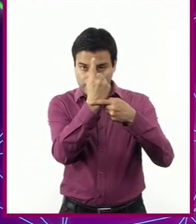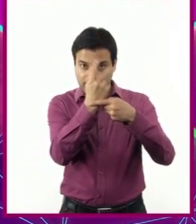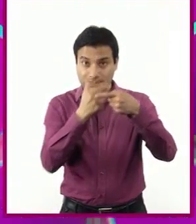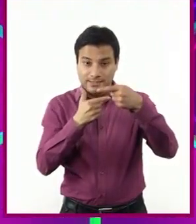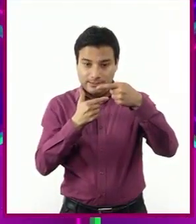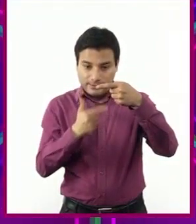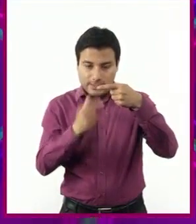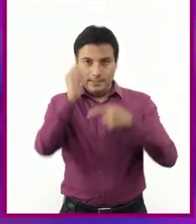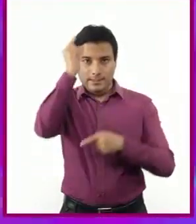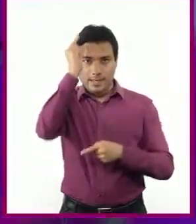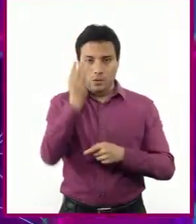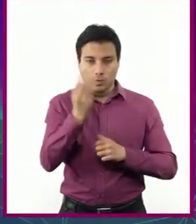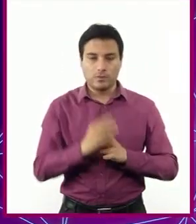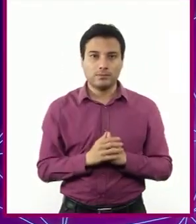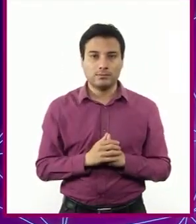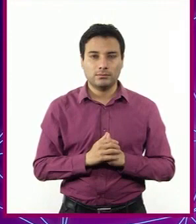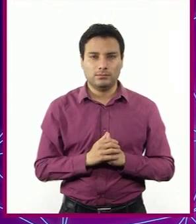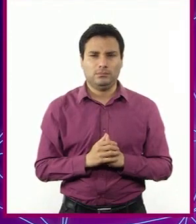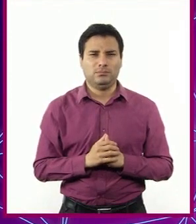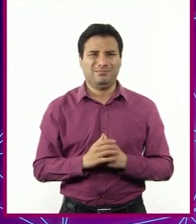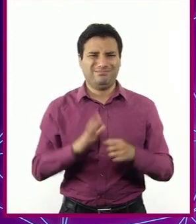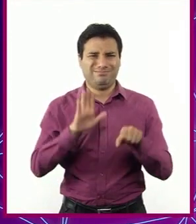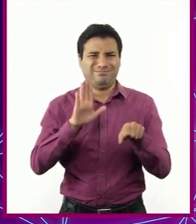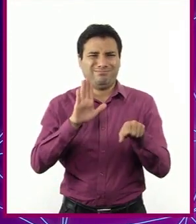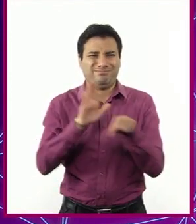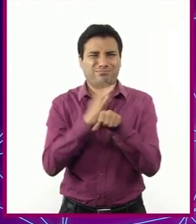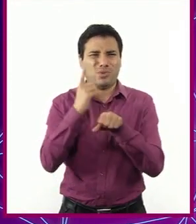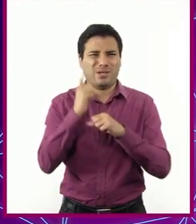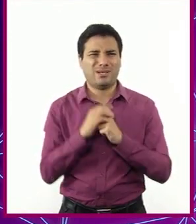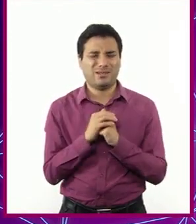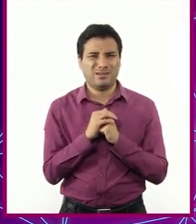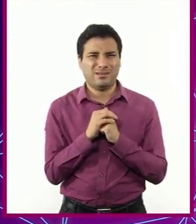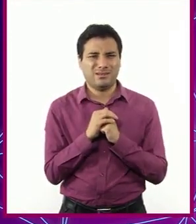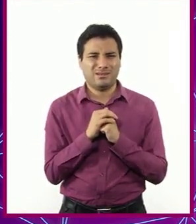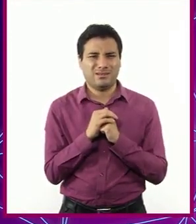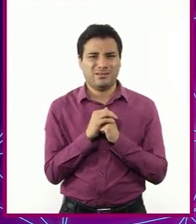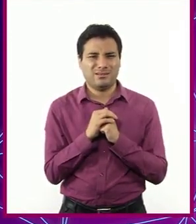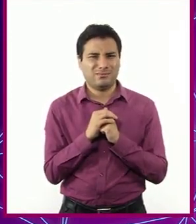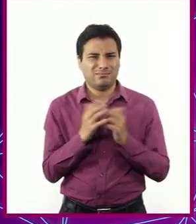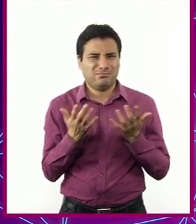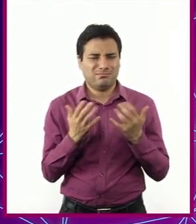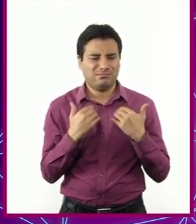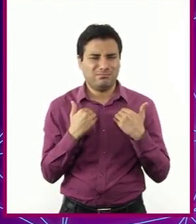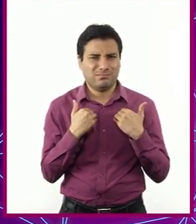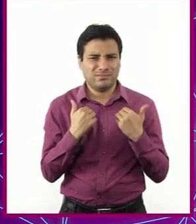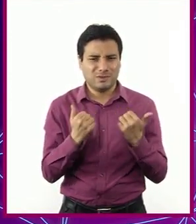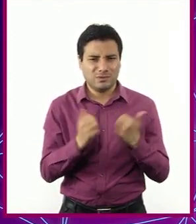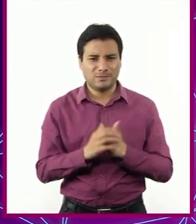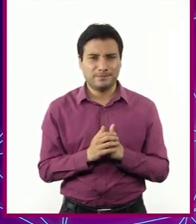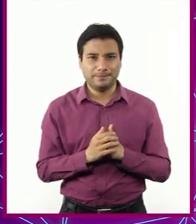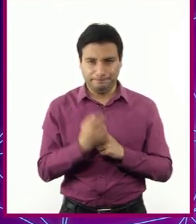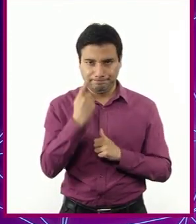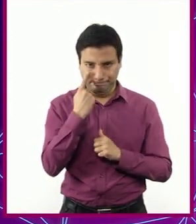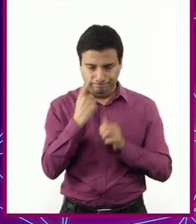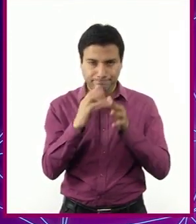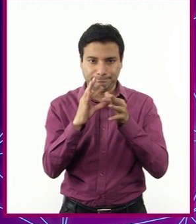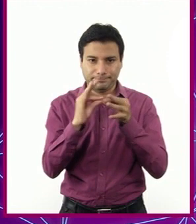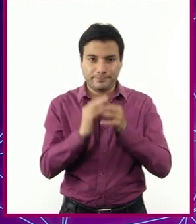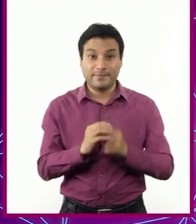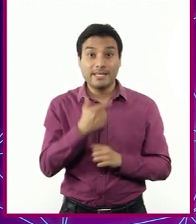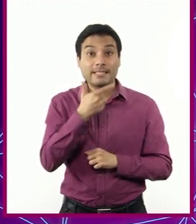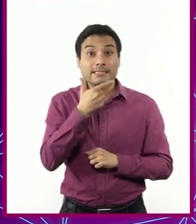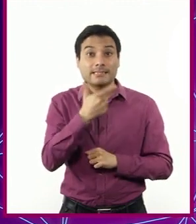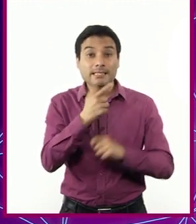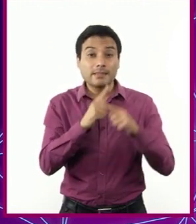cubo. Pero, ¿por qué 7 al cuadrado es 7 por 7 por 1? Si resolvemos 7 por 7, que